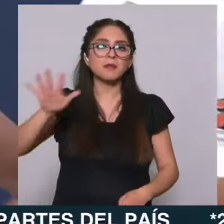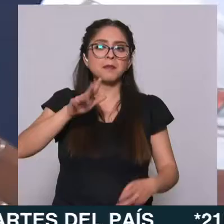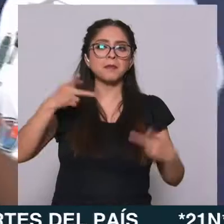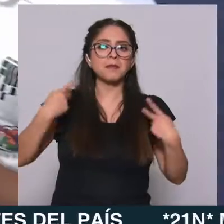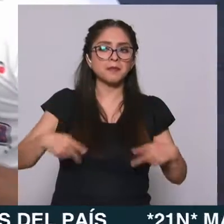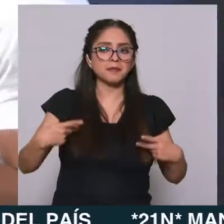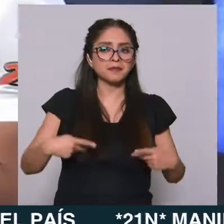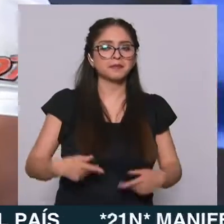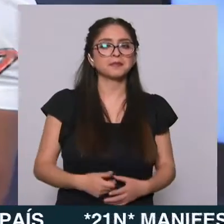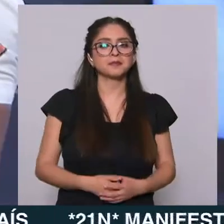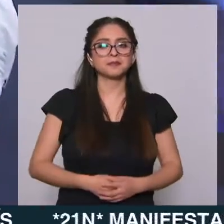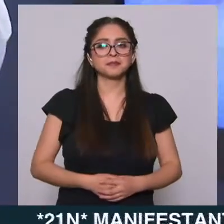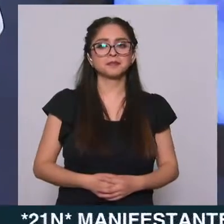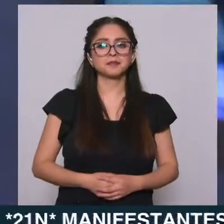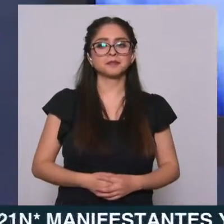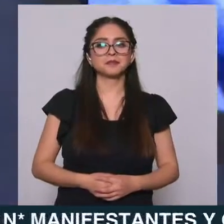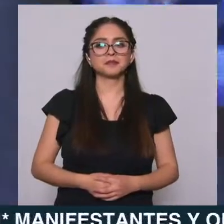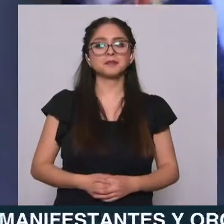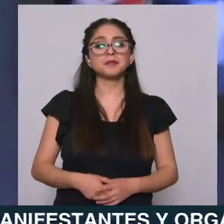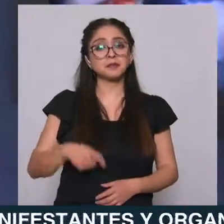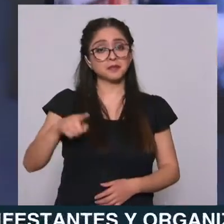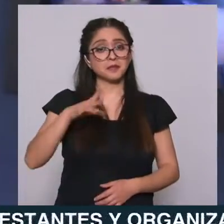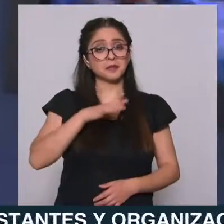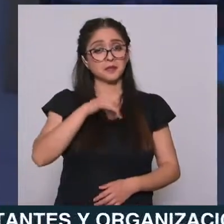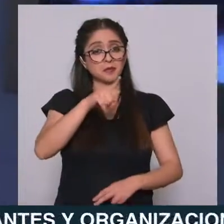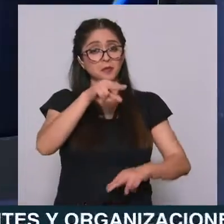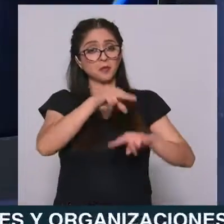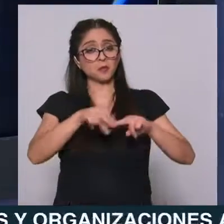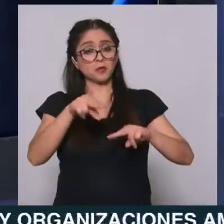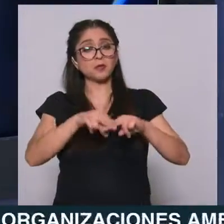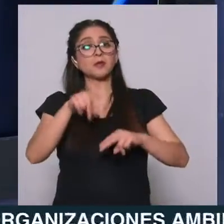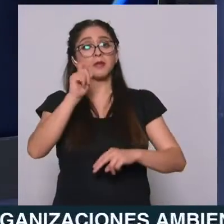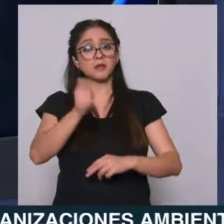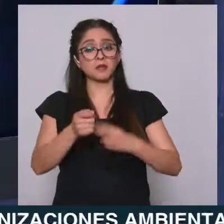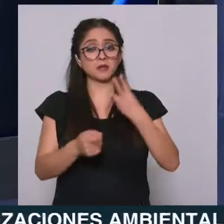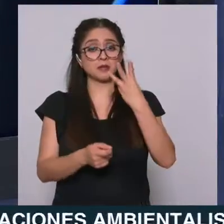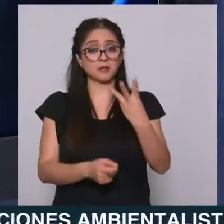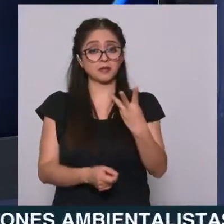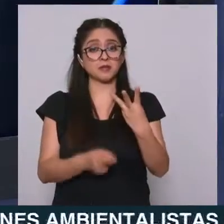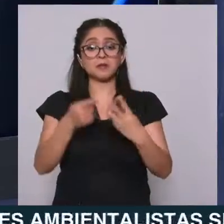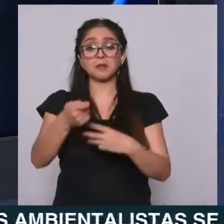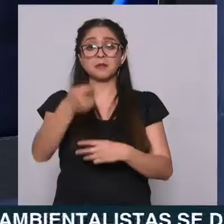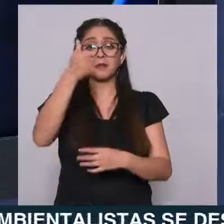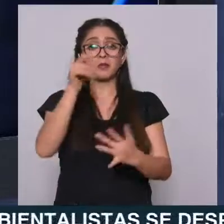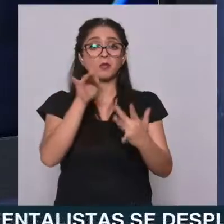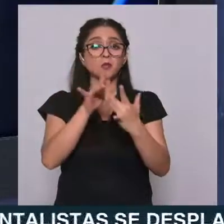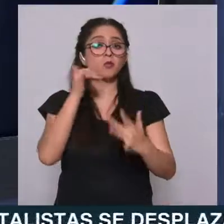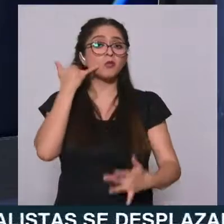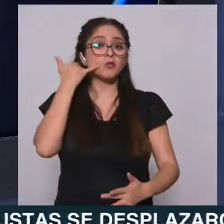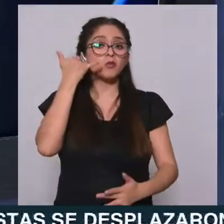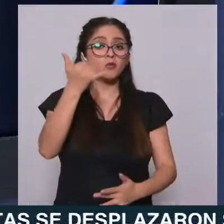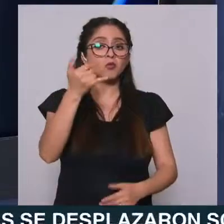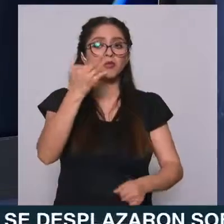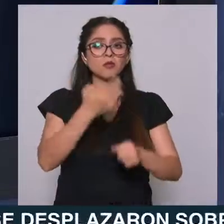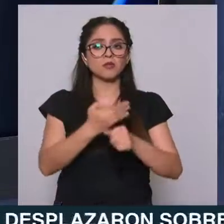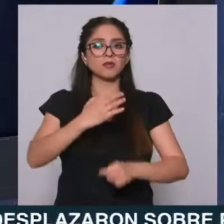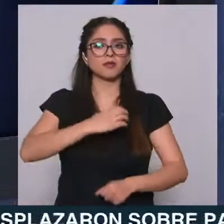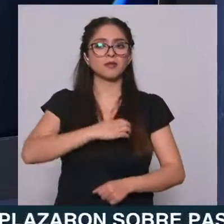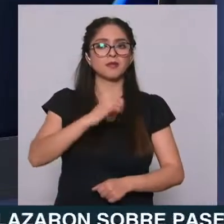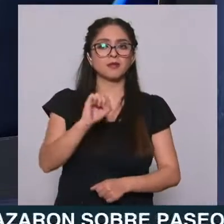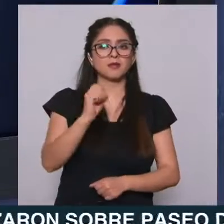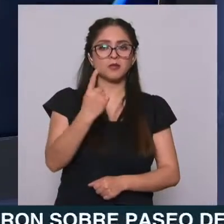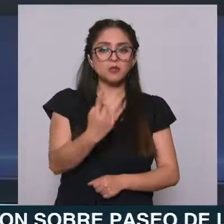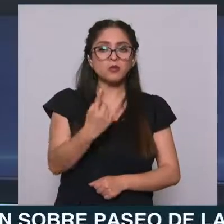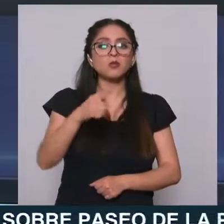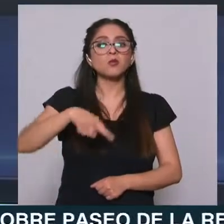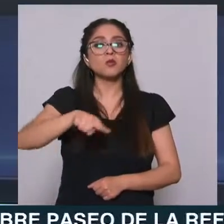ser un buen show este fin. Pues ahí están los boletos, van a ser 3 vía telefónica, los 3 primeros que se comuniquen aquí a los teléfonos de Capital 21